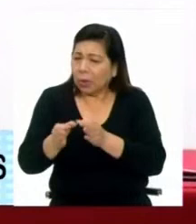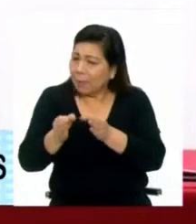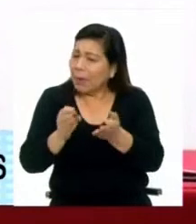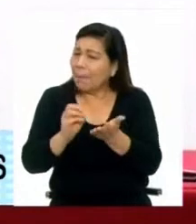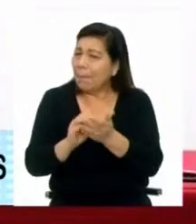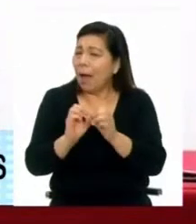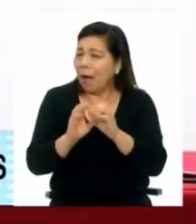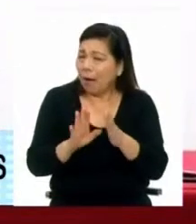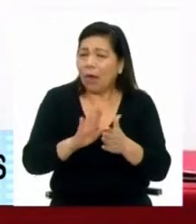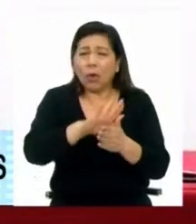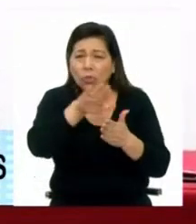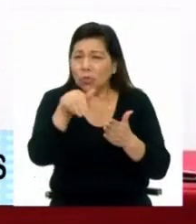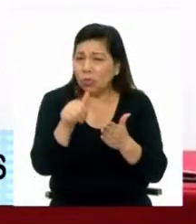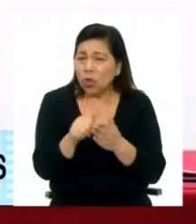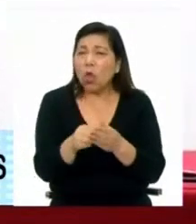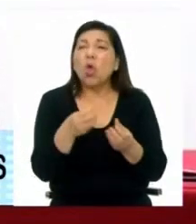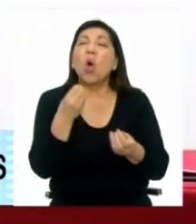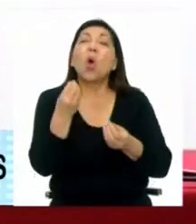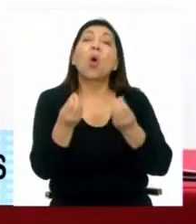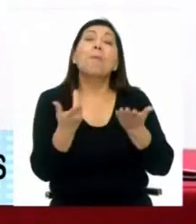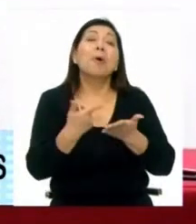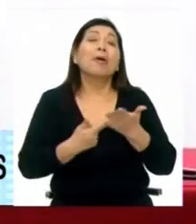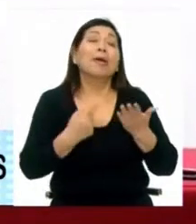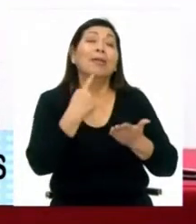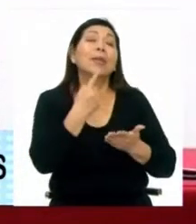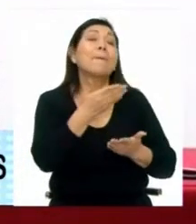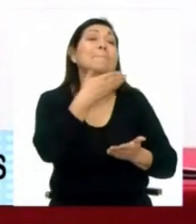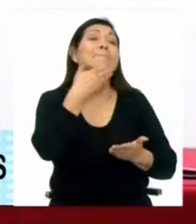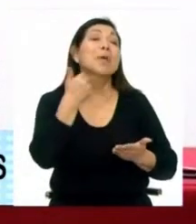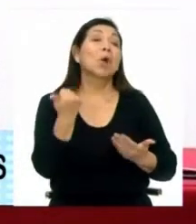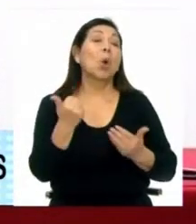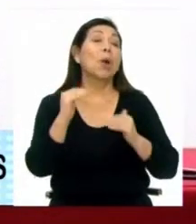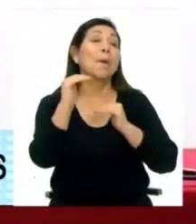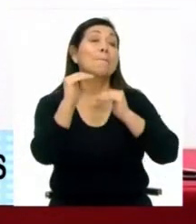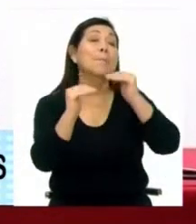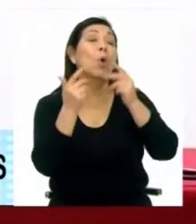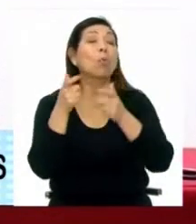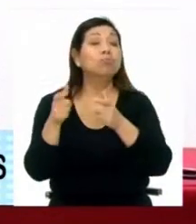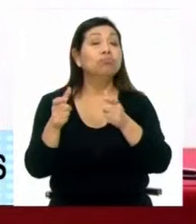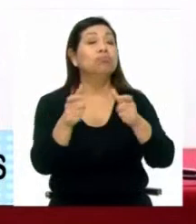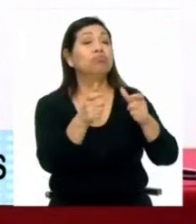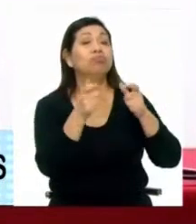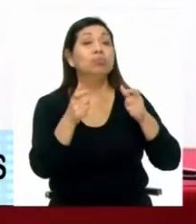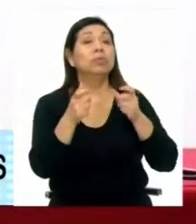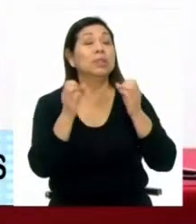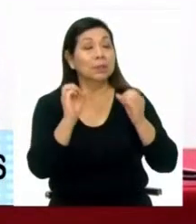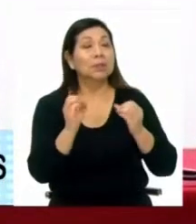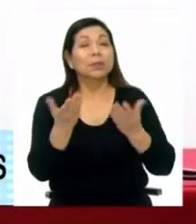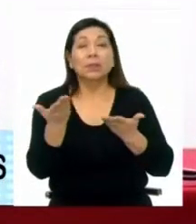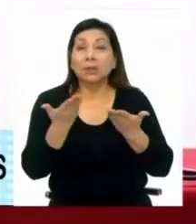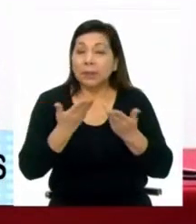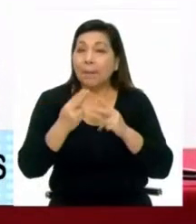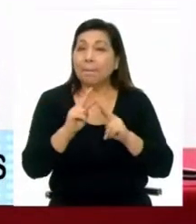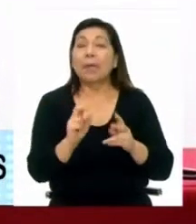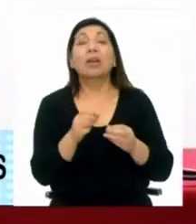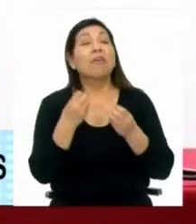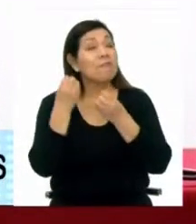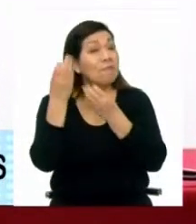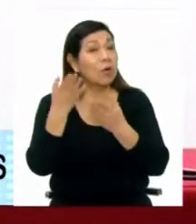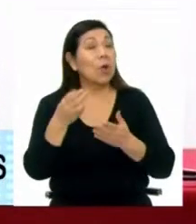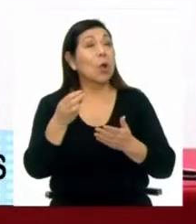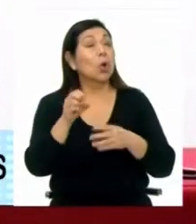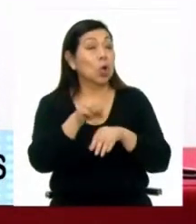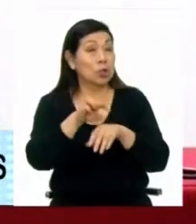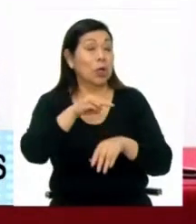específica, en general, así como establecer mejores mecanismos para controlar mecanismos elusivos. Informar al